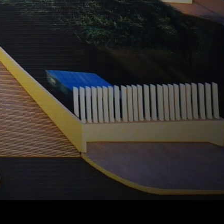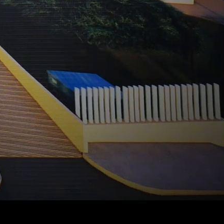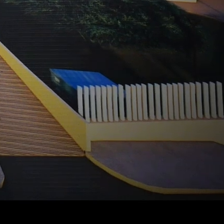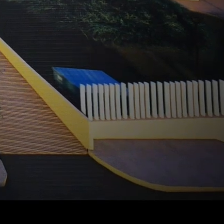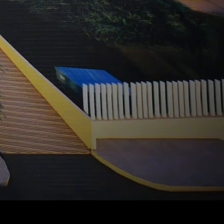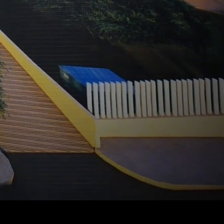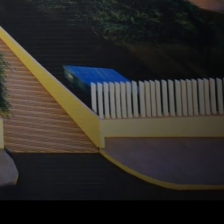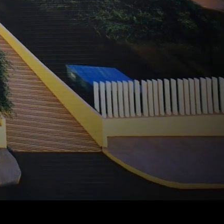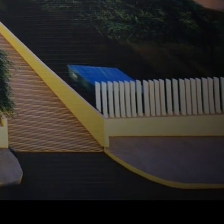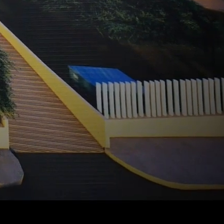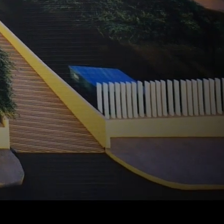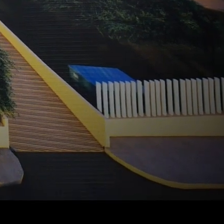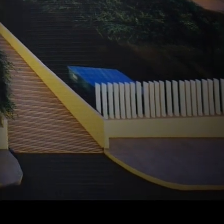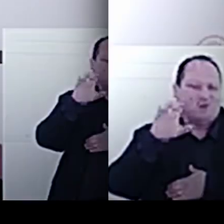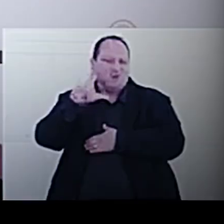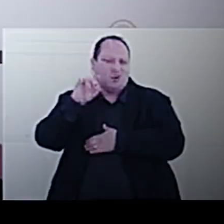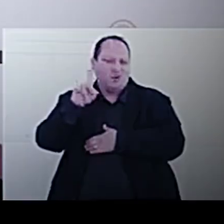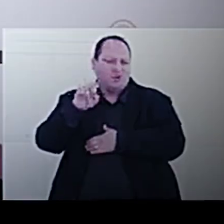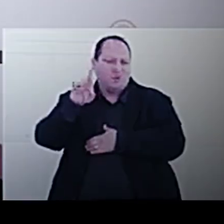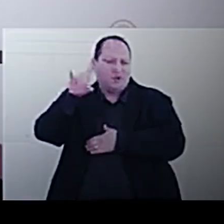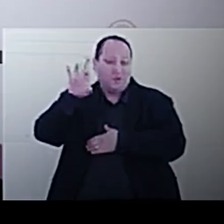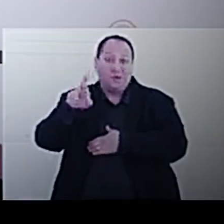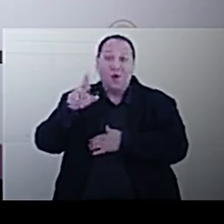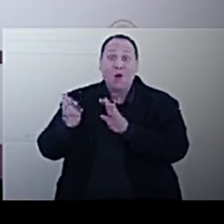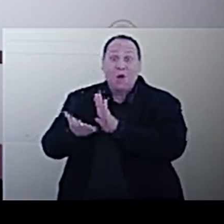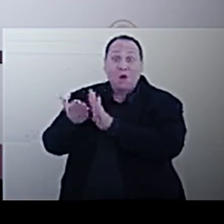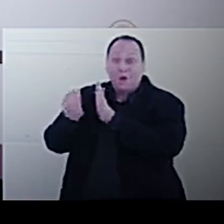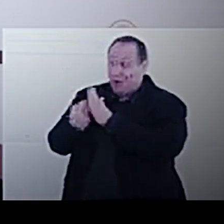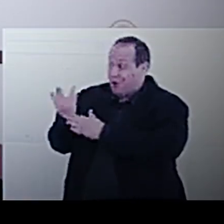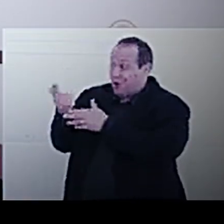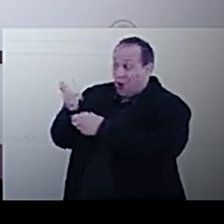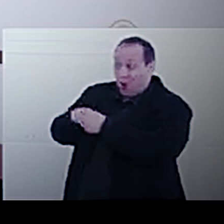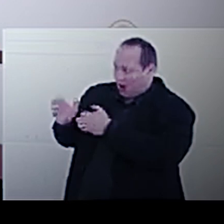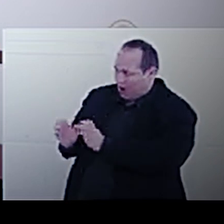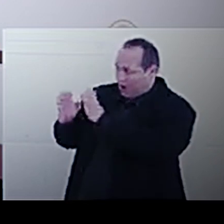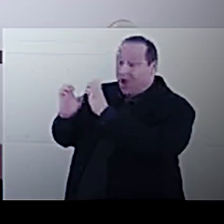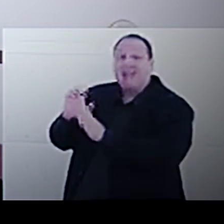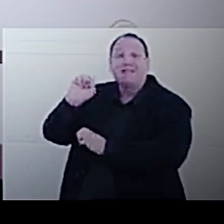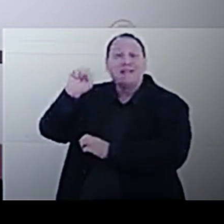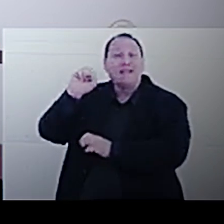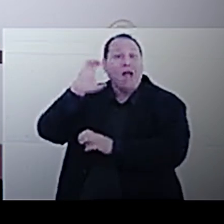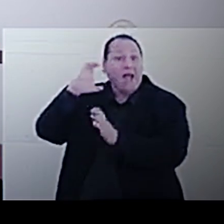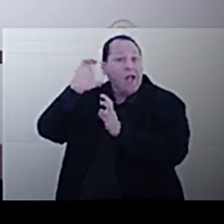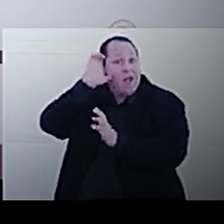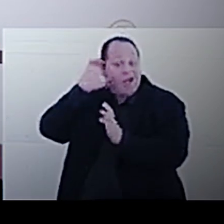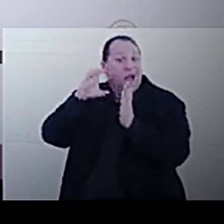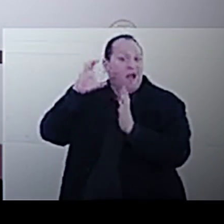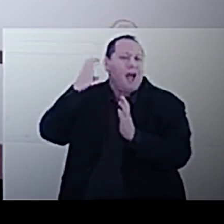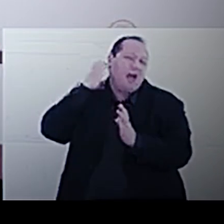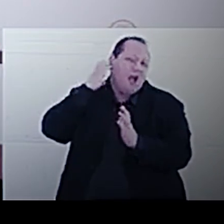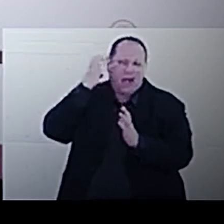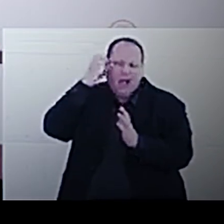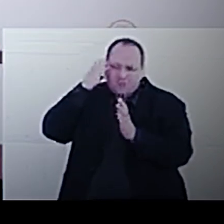inversión millonaria de recursos estatal y federal. Con este hospital vamos a poder contar con 60 camas disponibles,